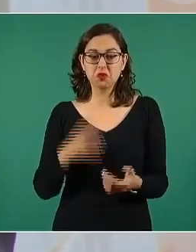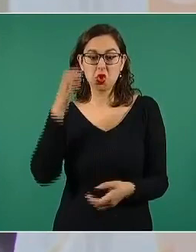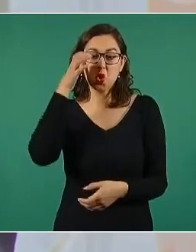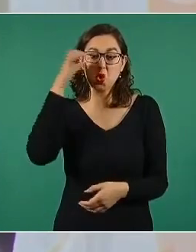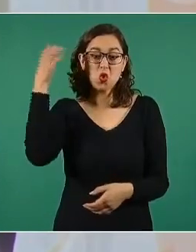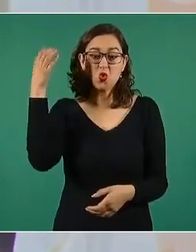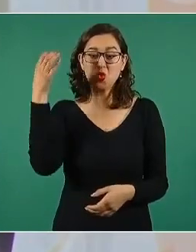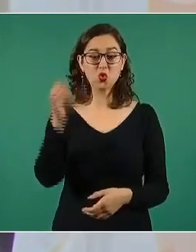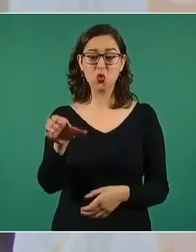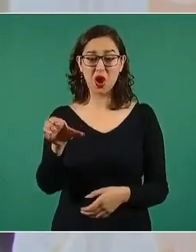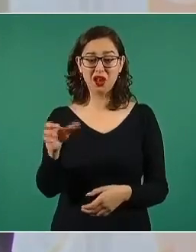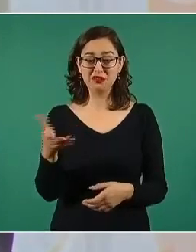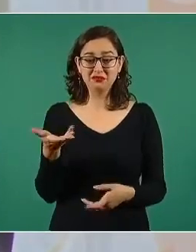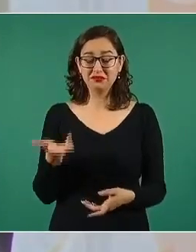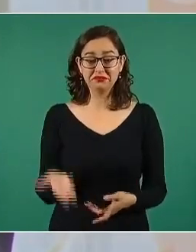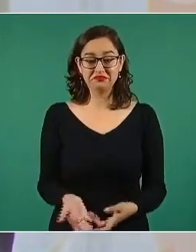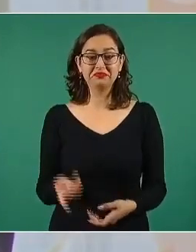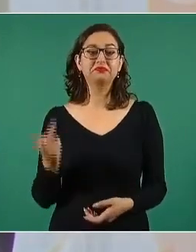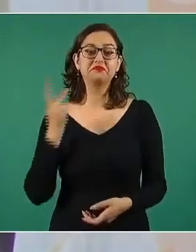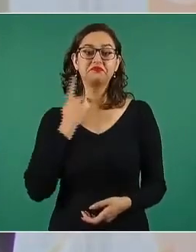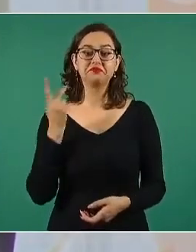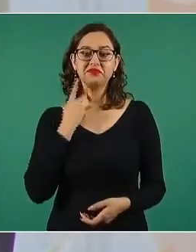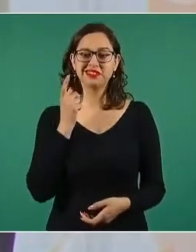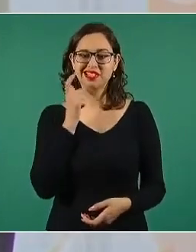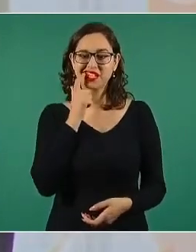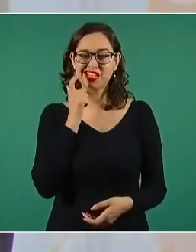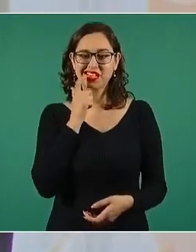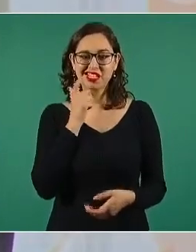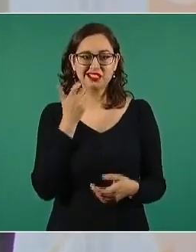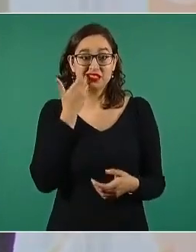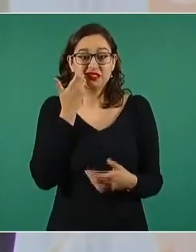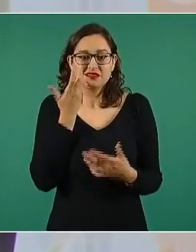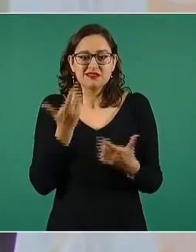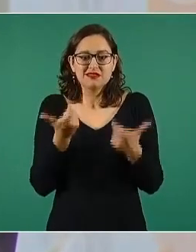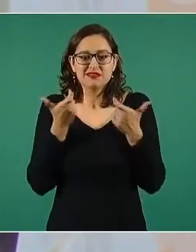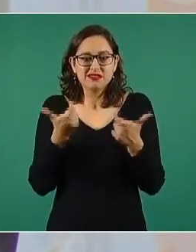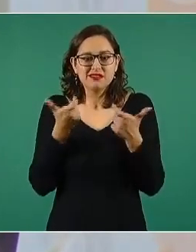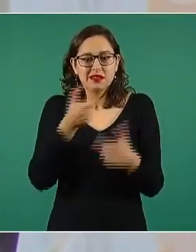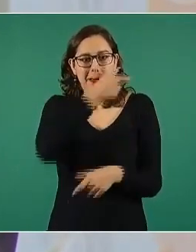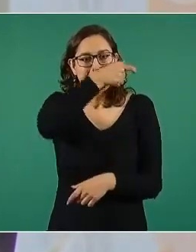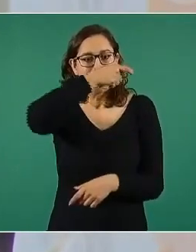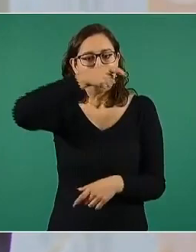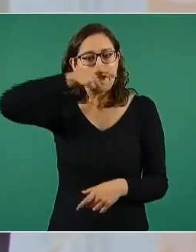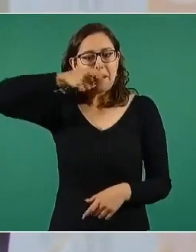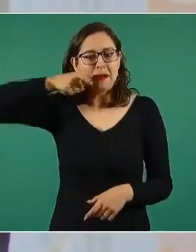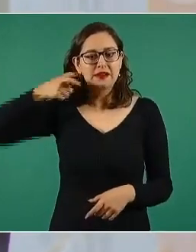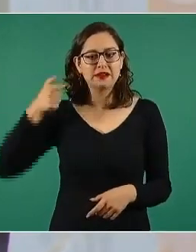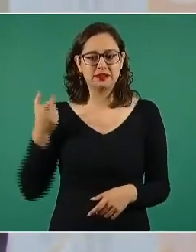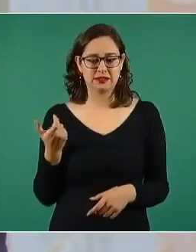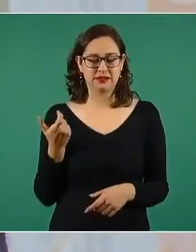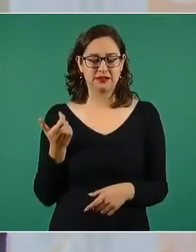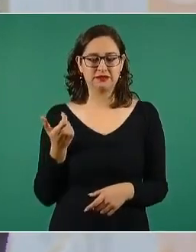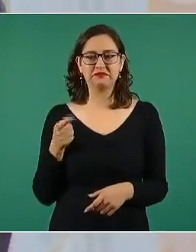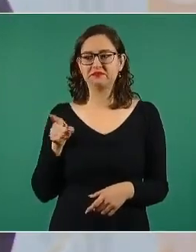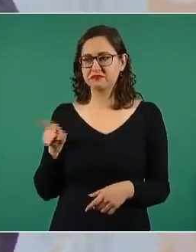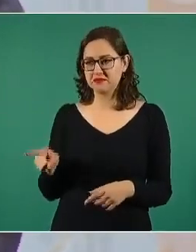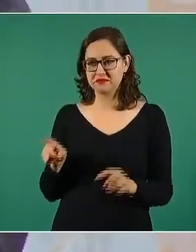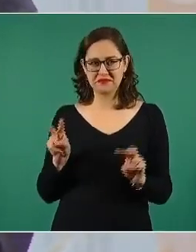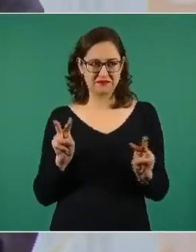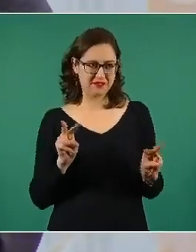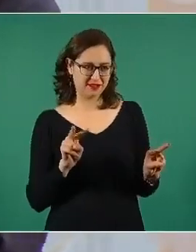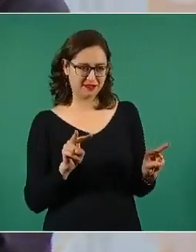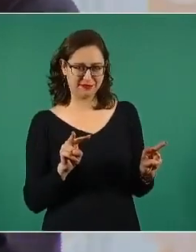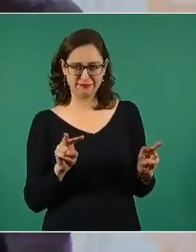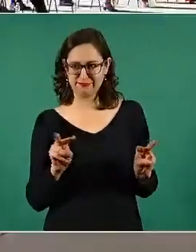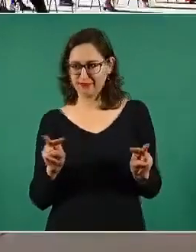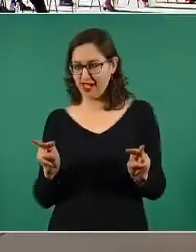un político audaz y ambicioso, de fortuna, que hábilmente aprovechó las